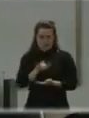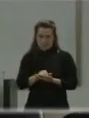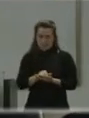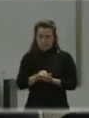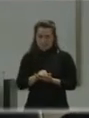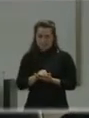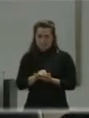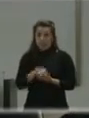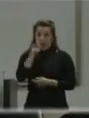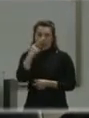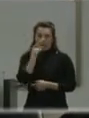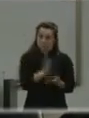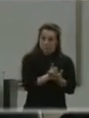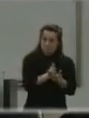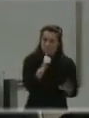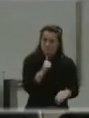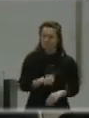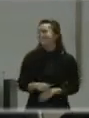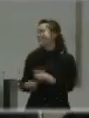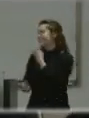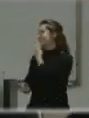sin caer en las trampas